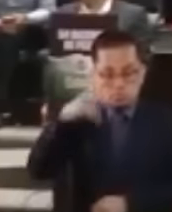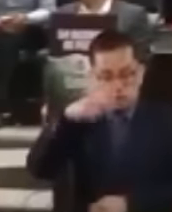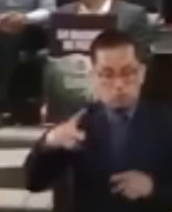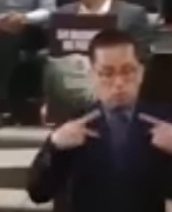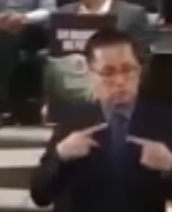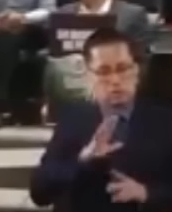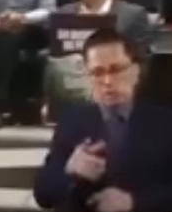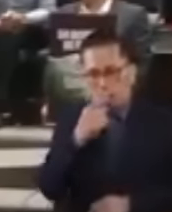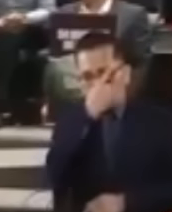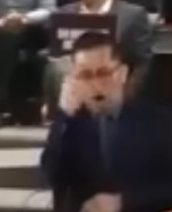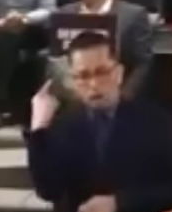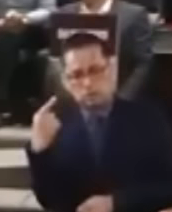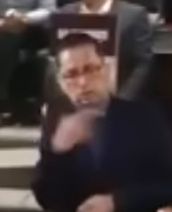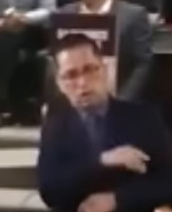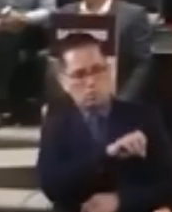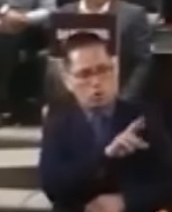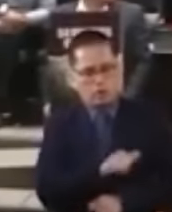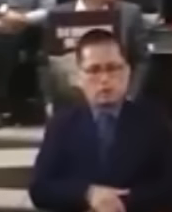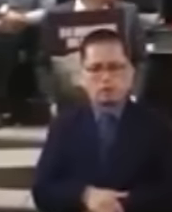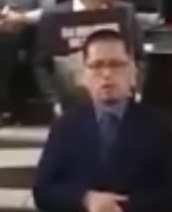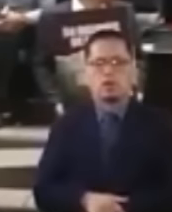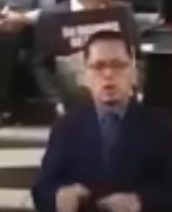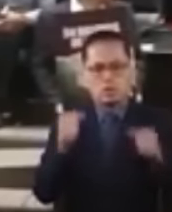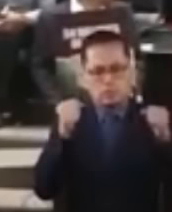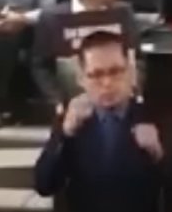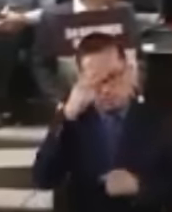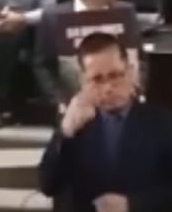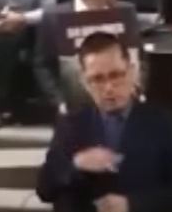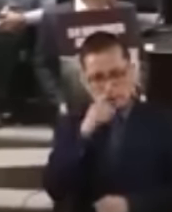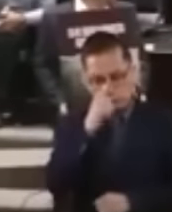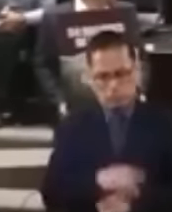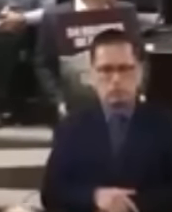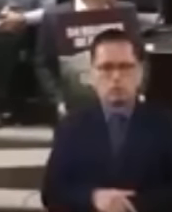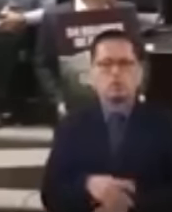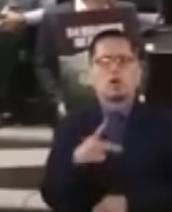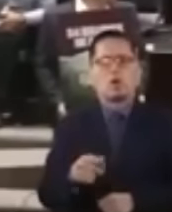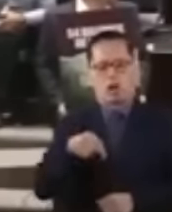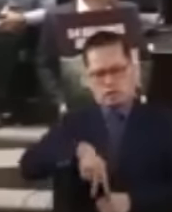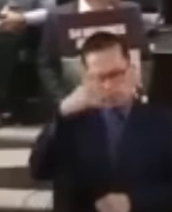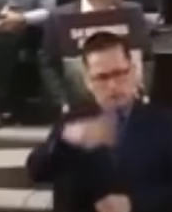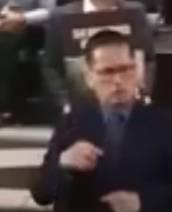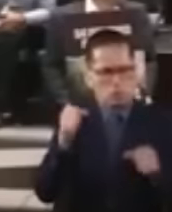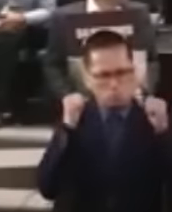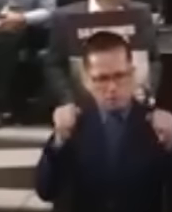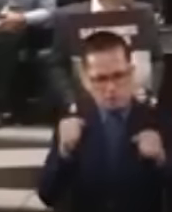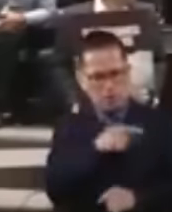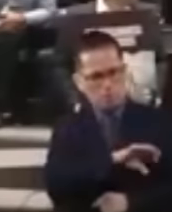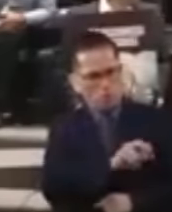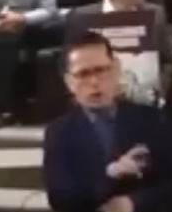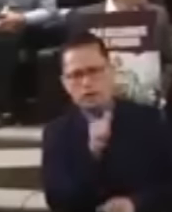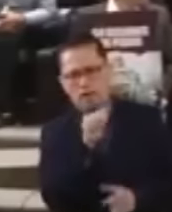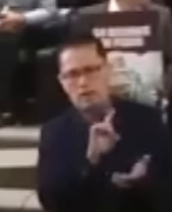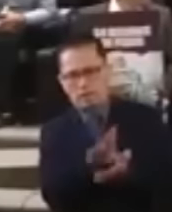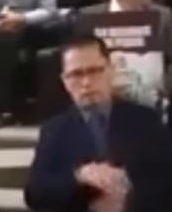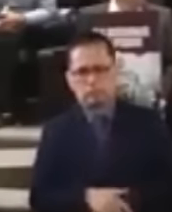harta de Morena. ¡Que viva México! ¡Pero que viva México libre de Morena! ¡Mexicanos, al